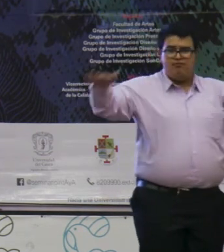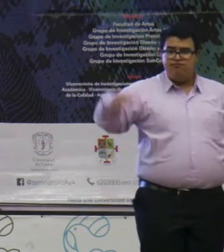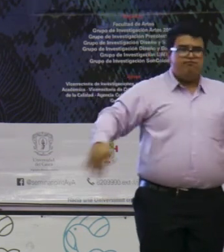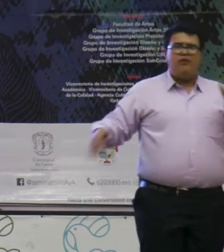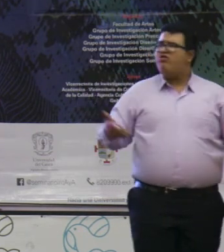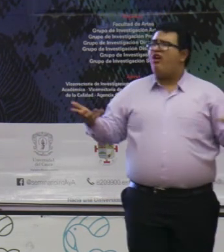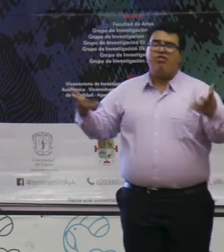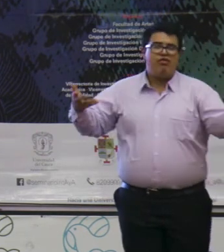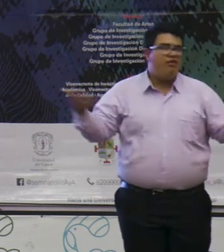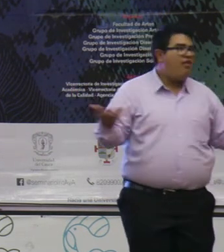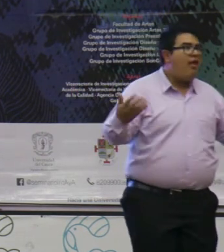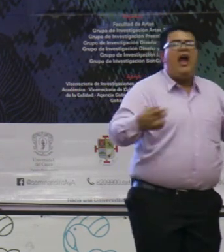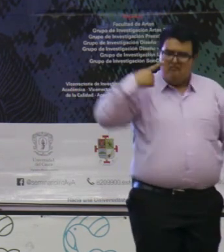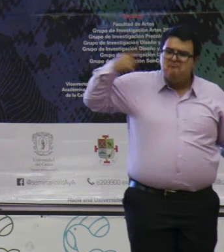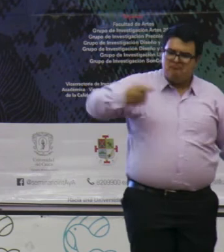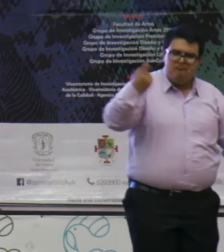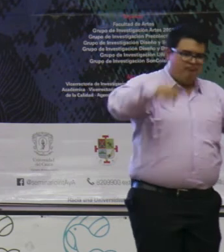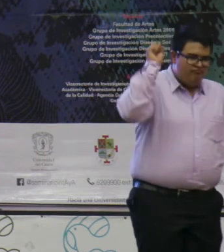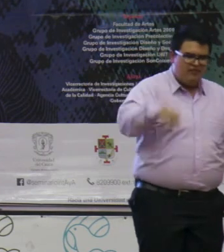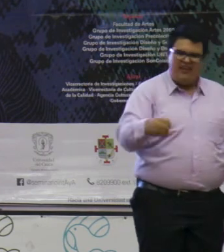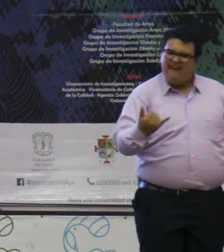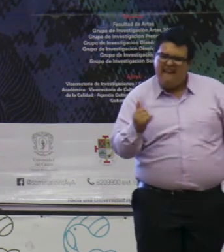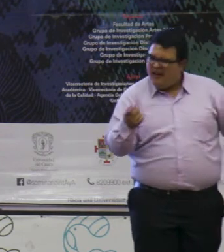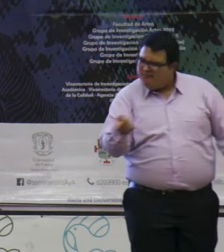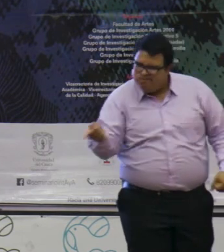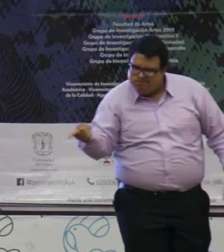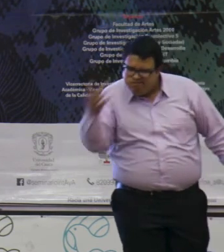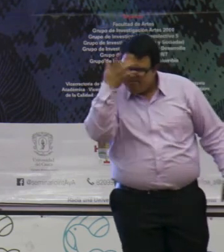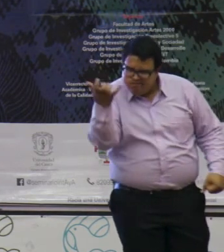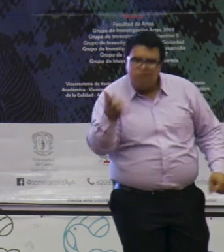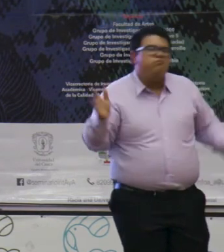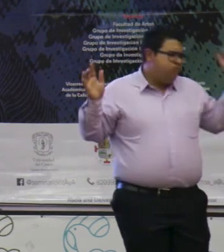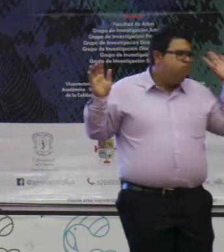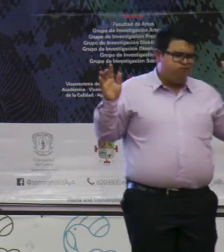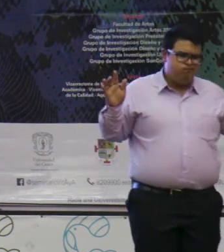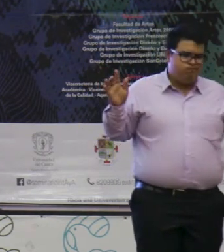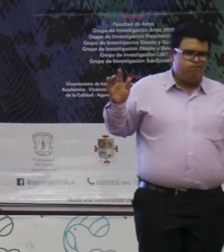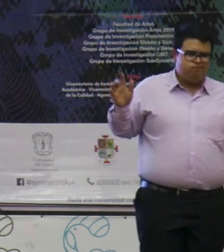buscar dónde putas la pusieron. Y qué hacía ahí y por qué fue a dar a esas manos.